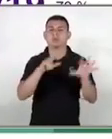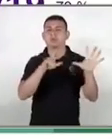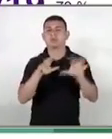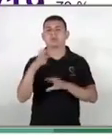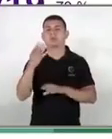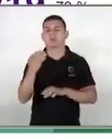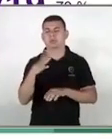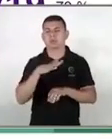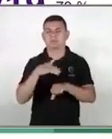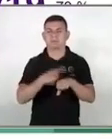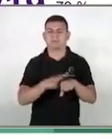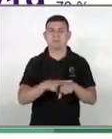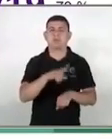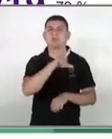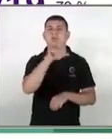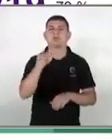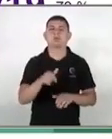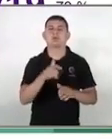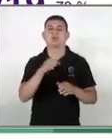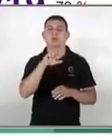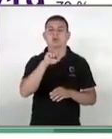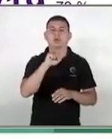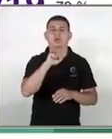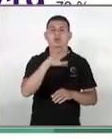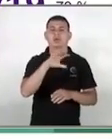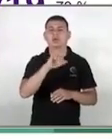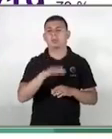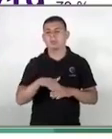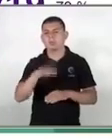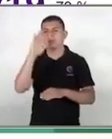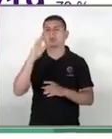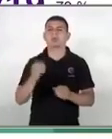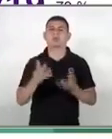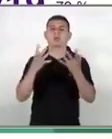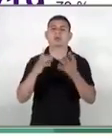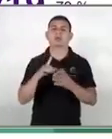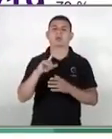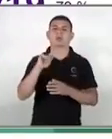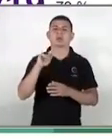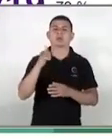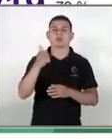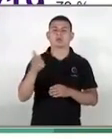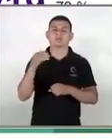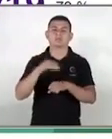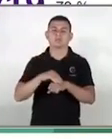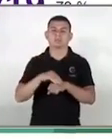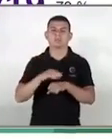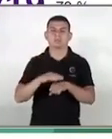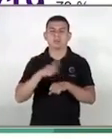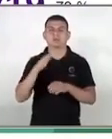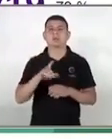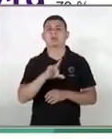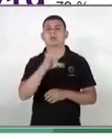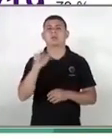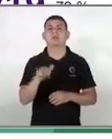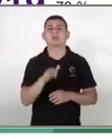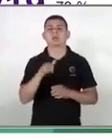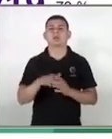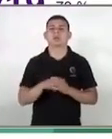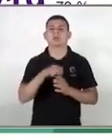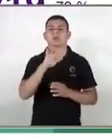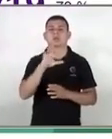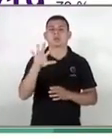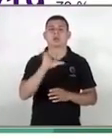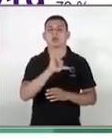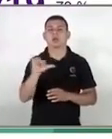casos. Posteriormente, el grupo de 65 años y más con 76 casos, y seguido del grupo de